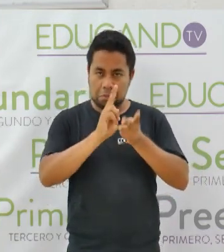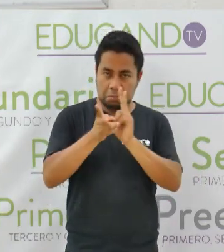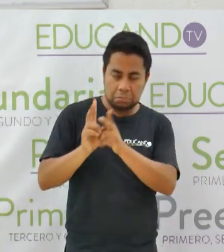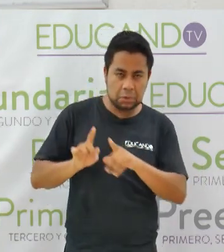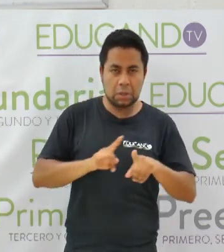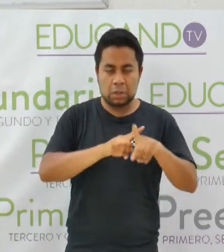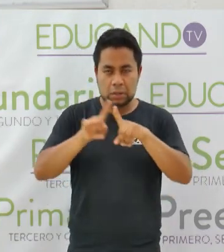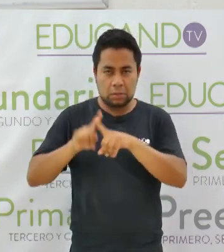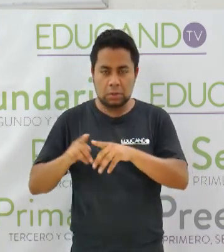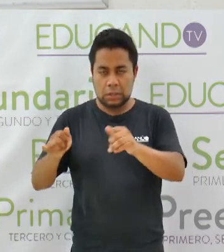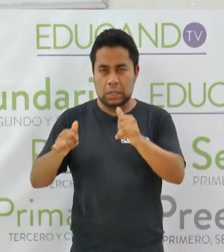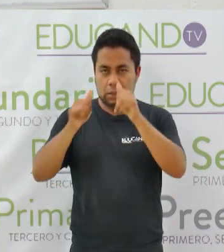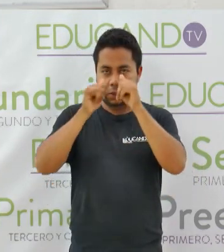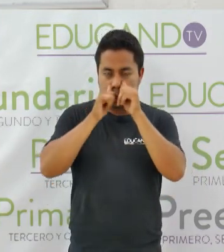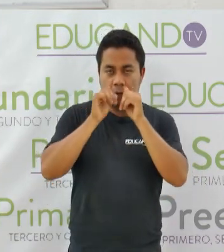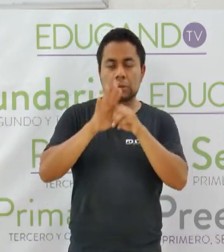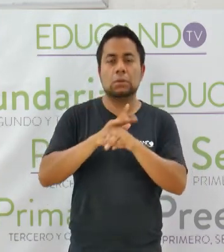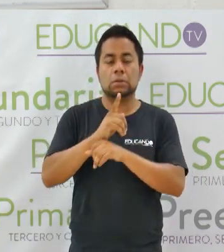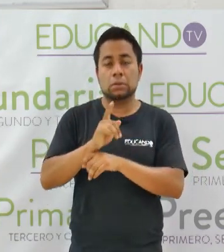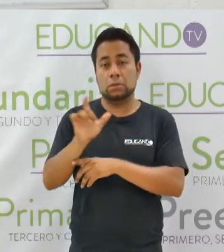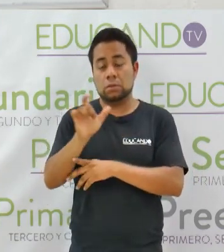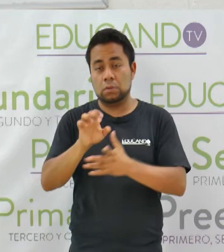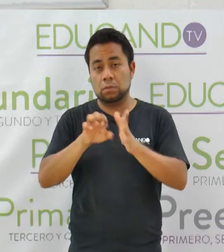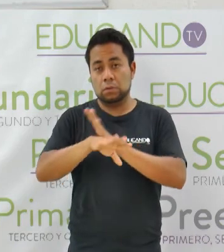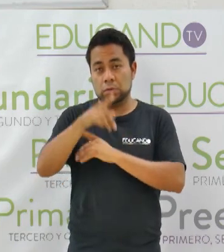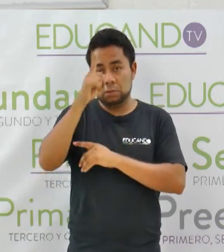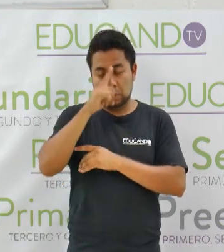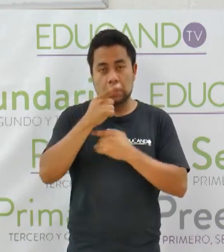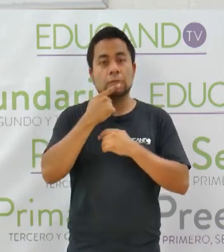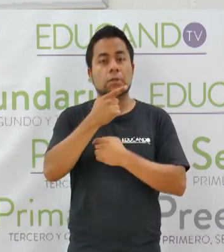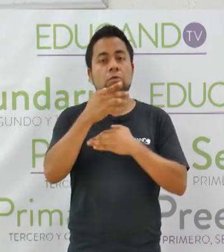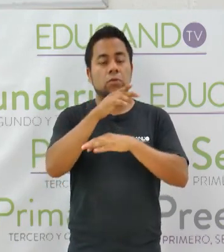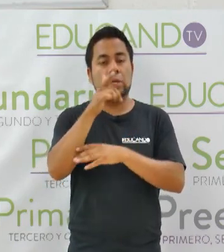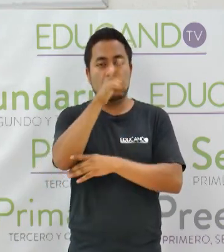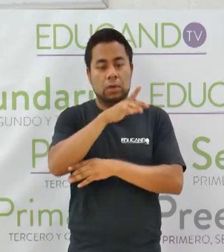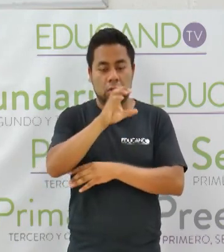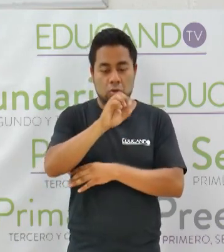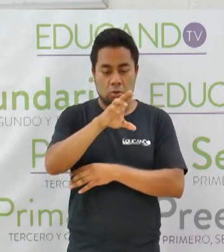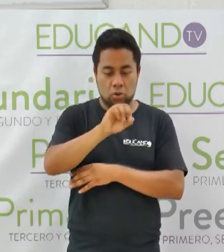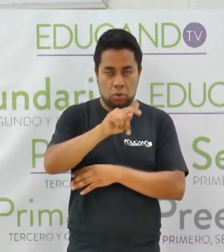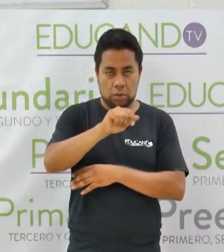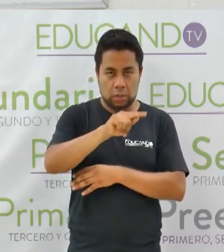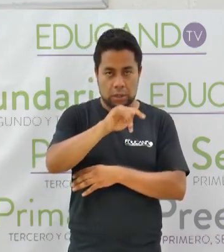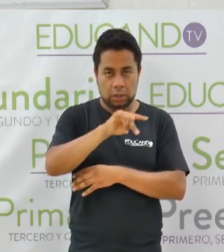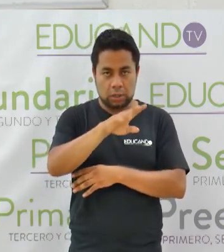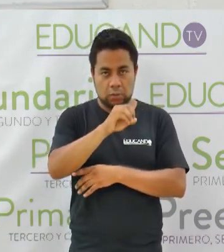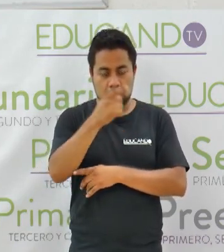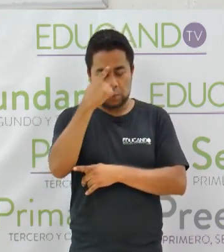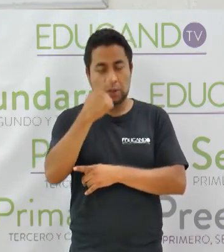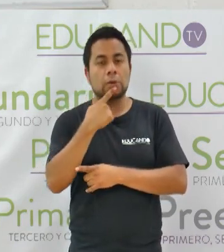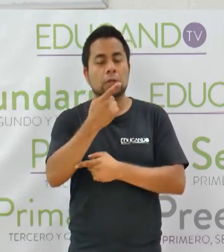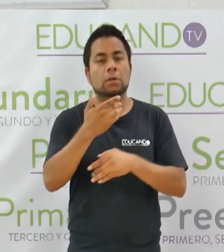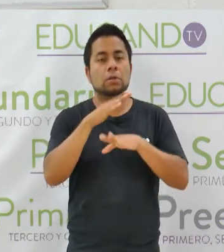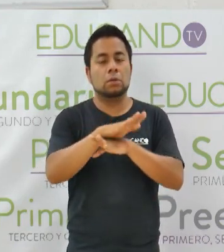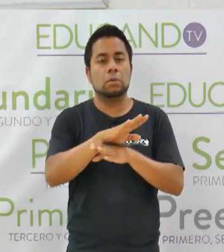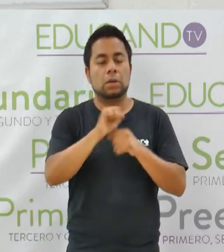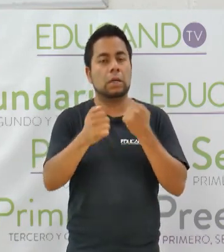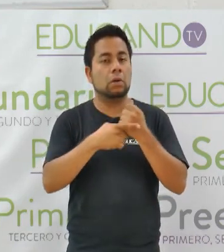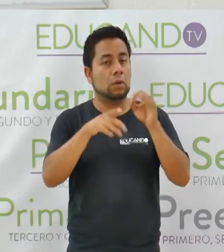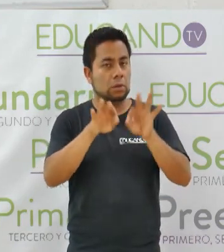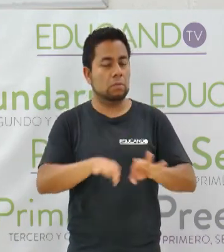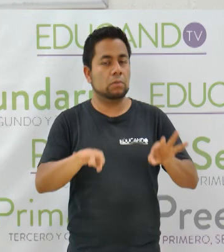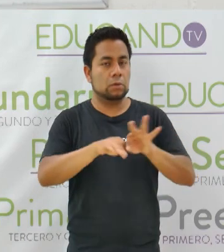algunas conversaciones. Mucha atención porque cuando hablamos de lenguaje connotativo podemos hacer referencia a un